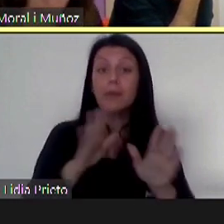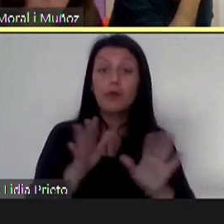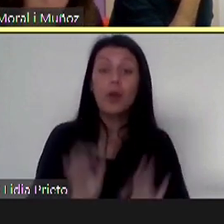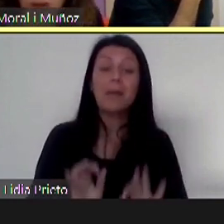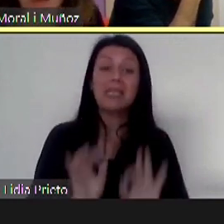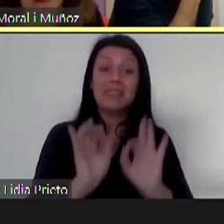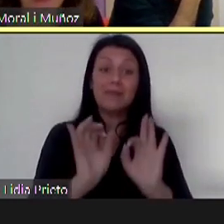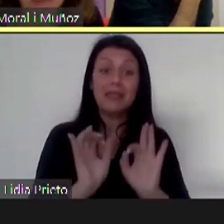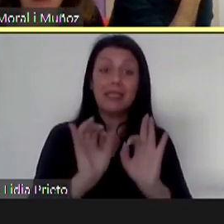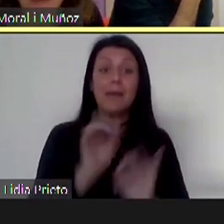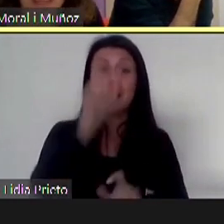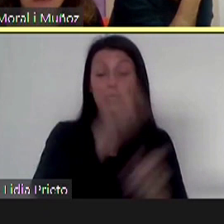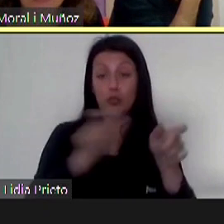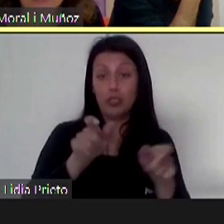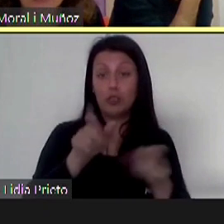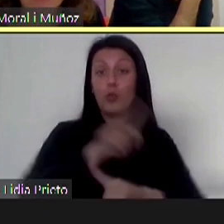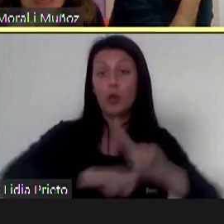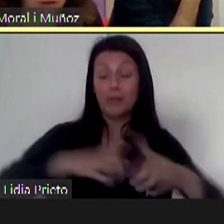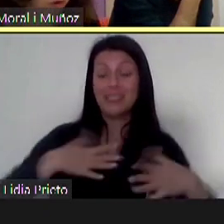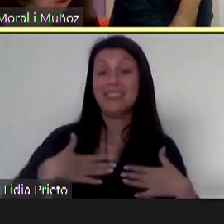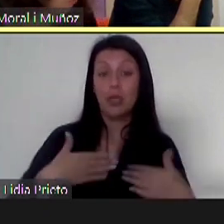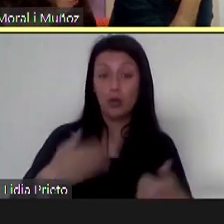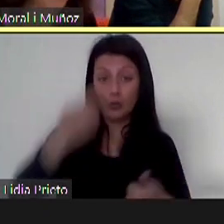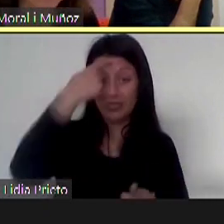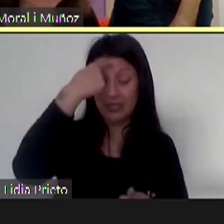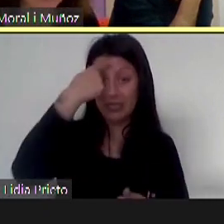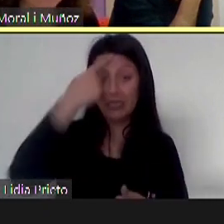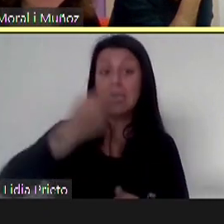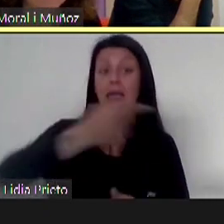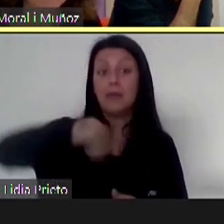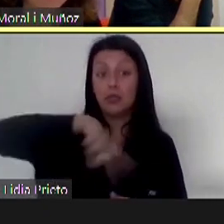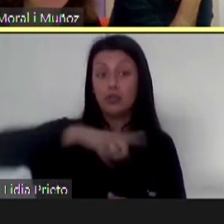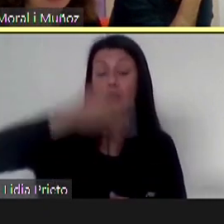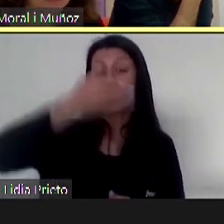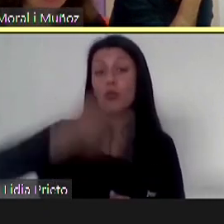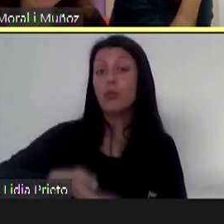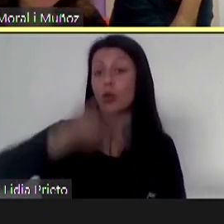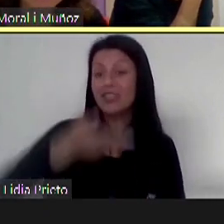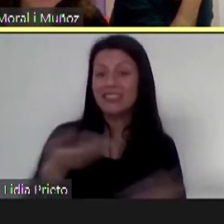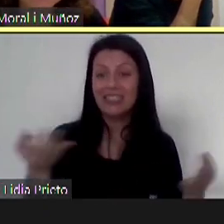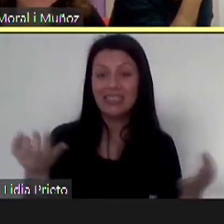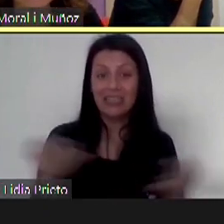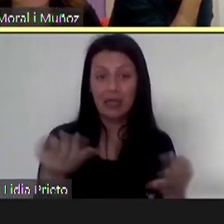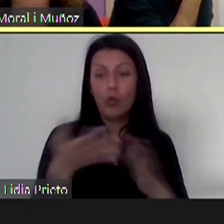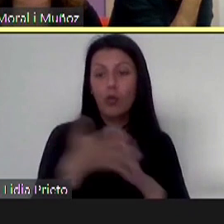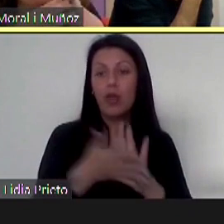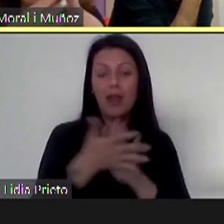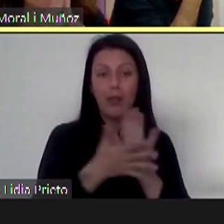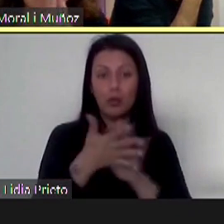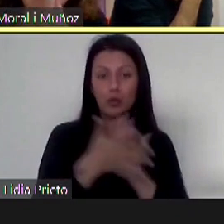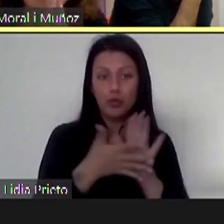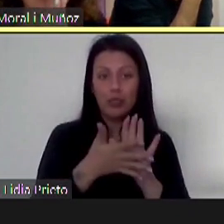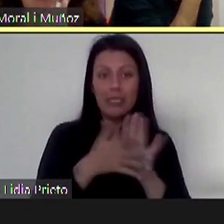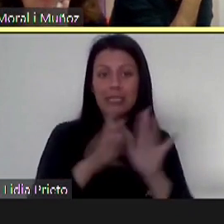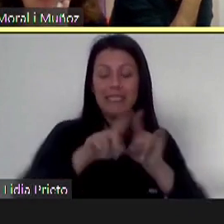específica para las personas con problemas. Para nosotros sí que es muy importante a la hora de cuando hablamos de las